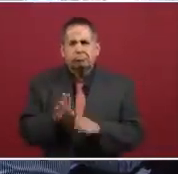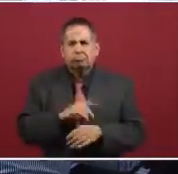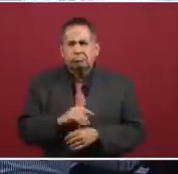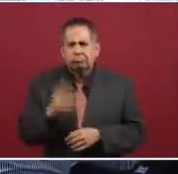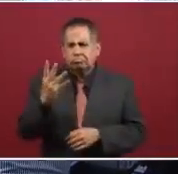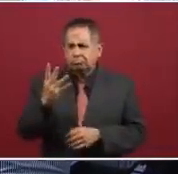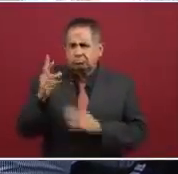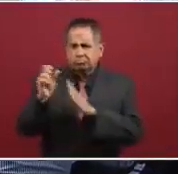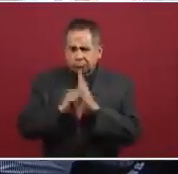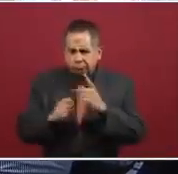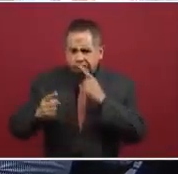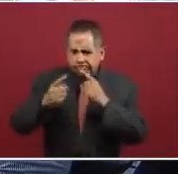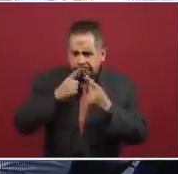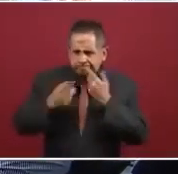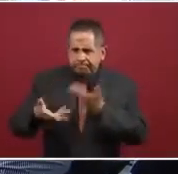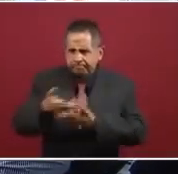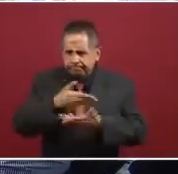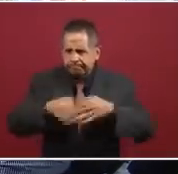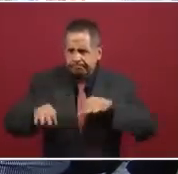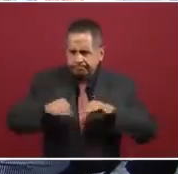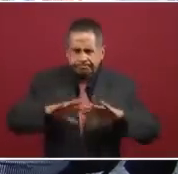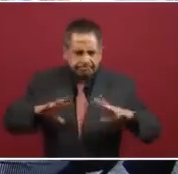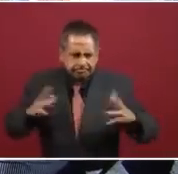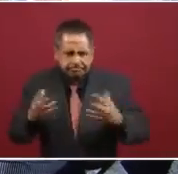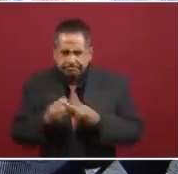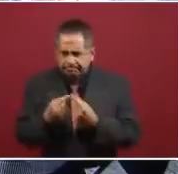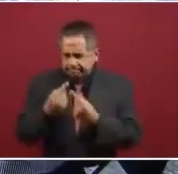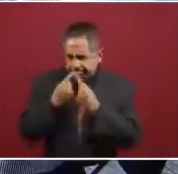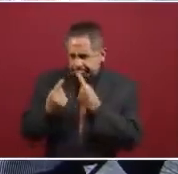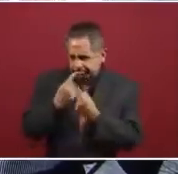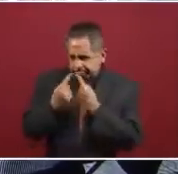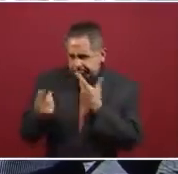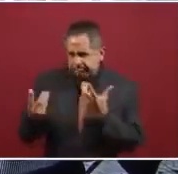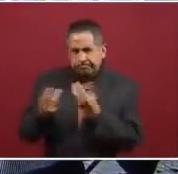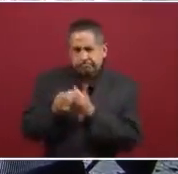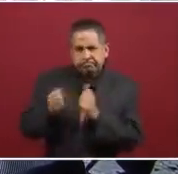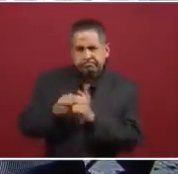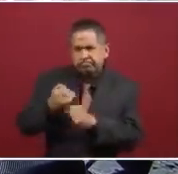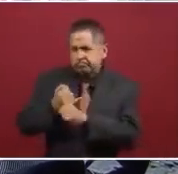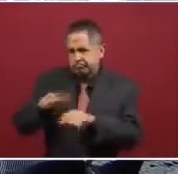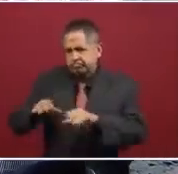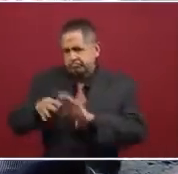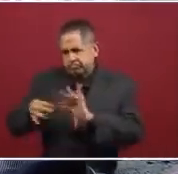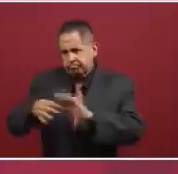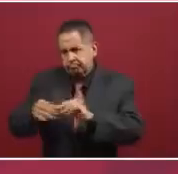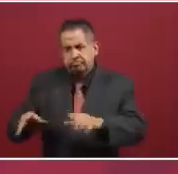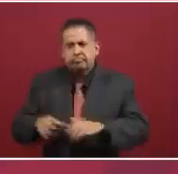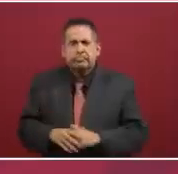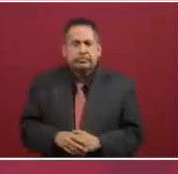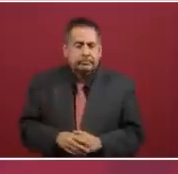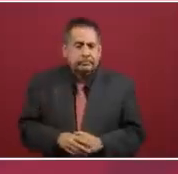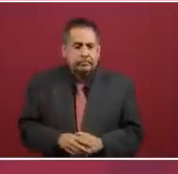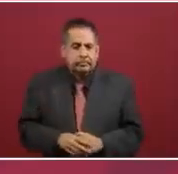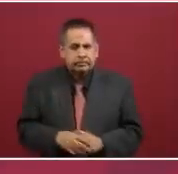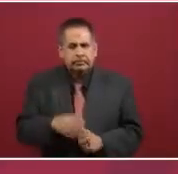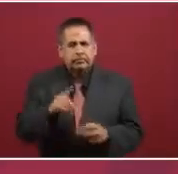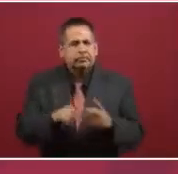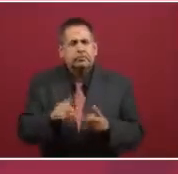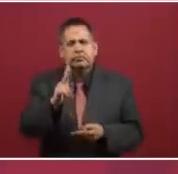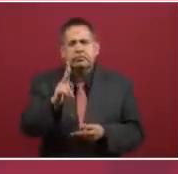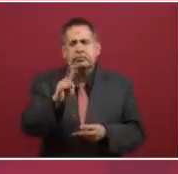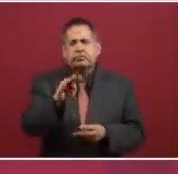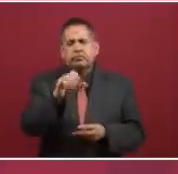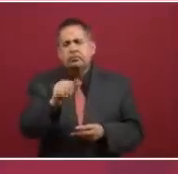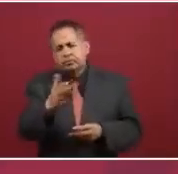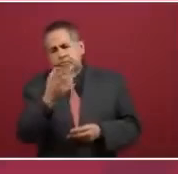que 4 meses trabajando juntos con toda la información. Lo de Dos Bocas, no